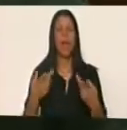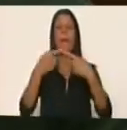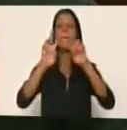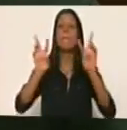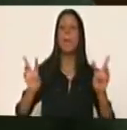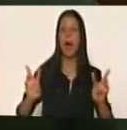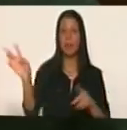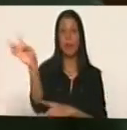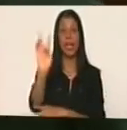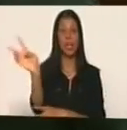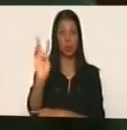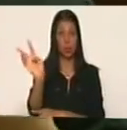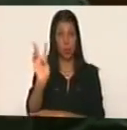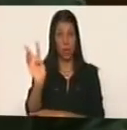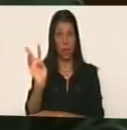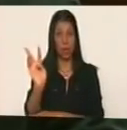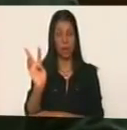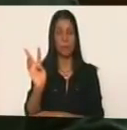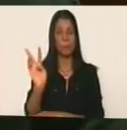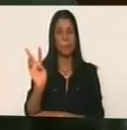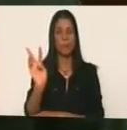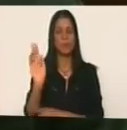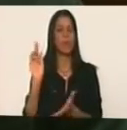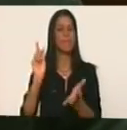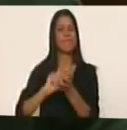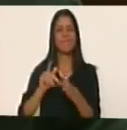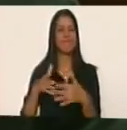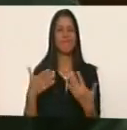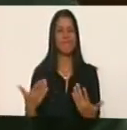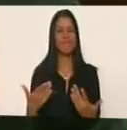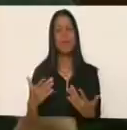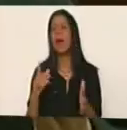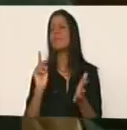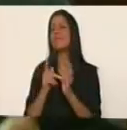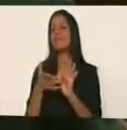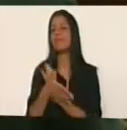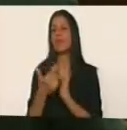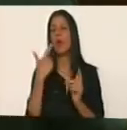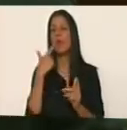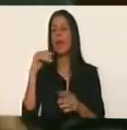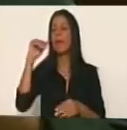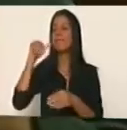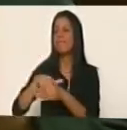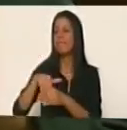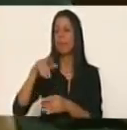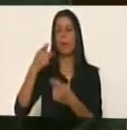en Venezuela. Y parte de la garantía de la paz en Venezuela es que, bueno,